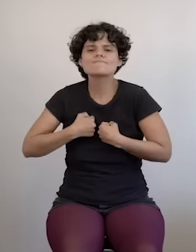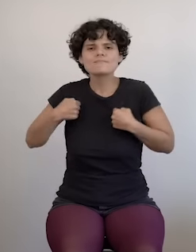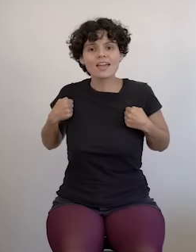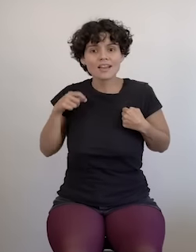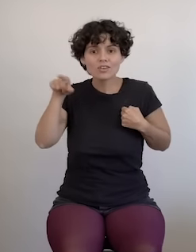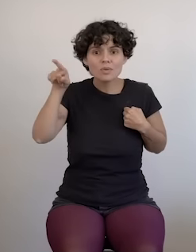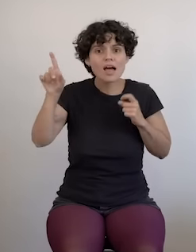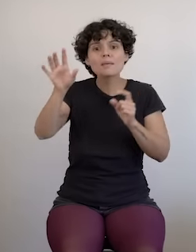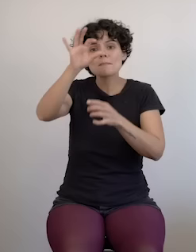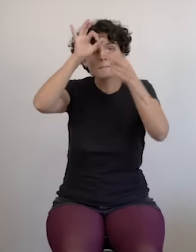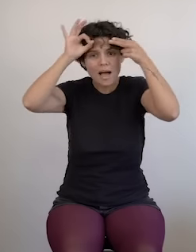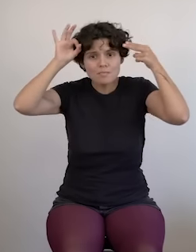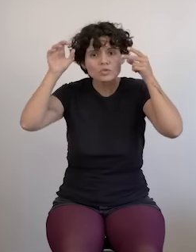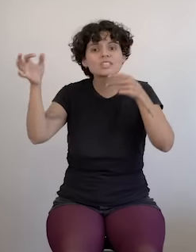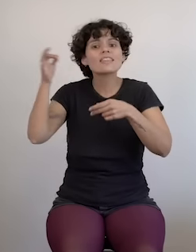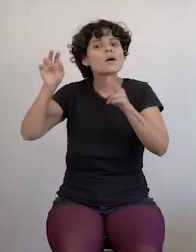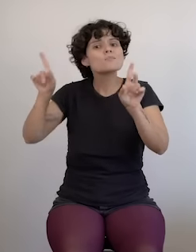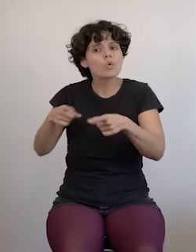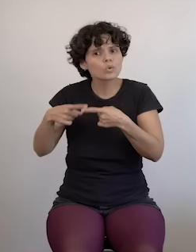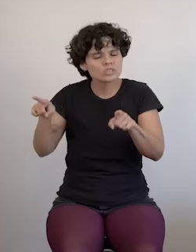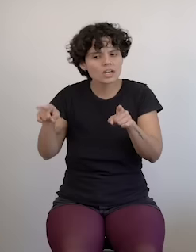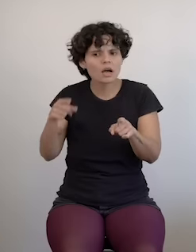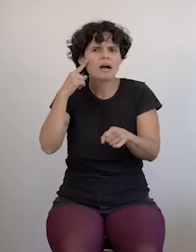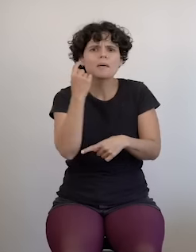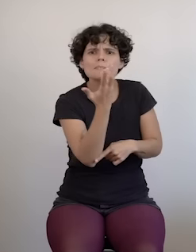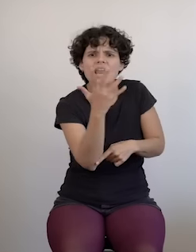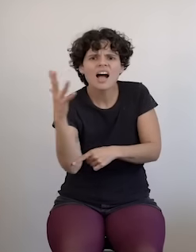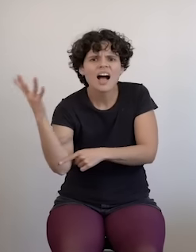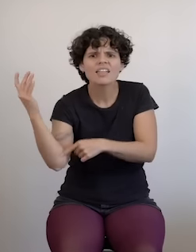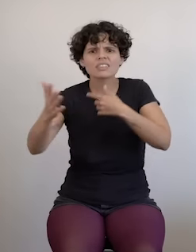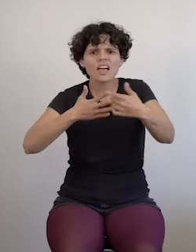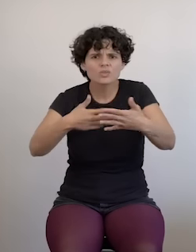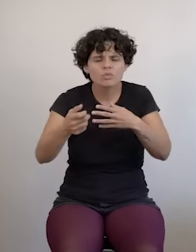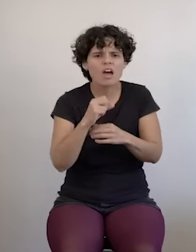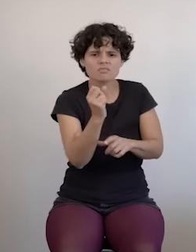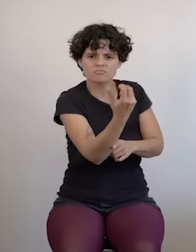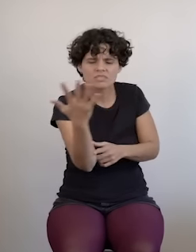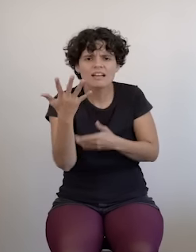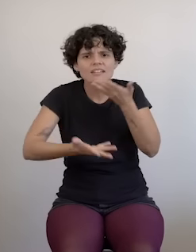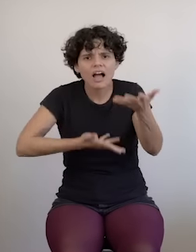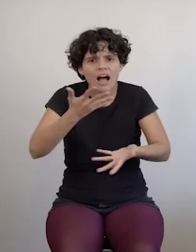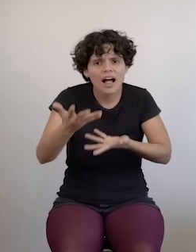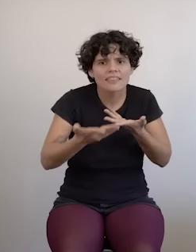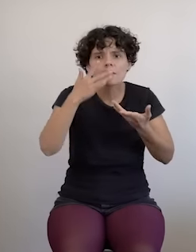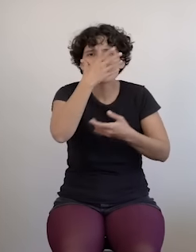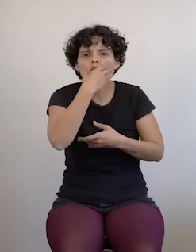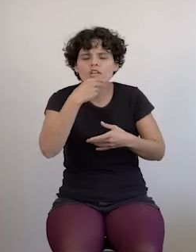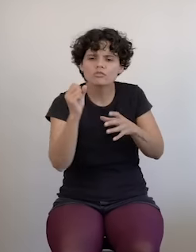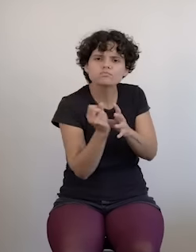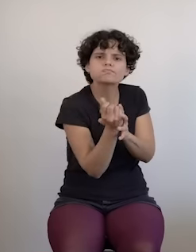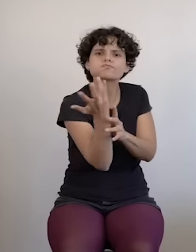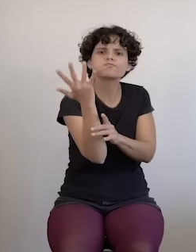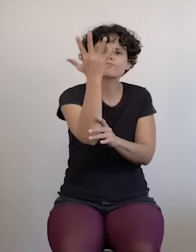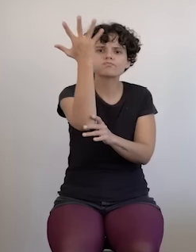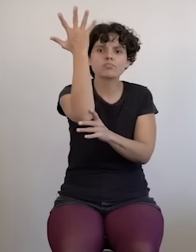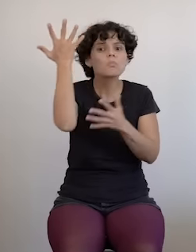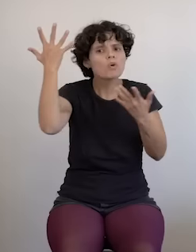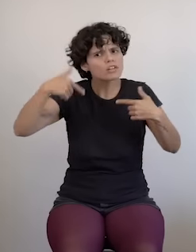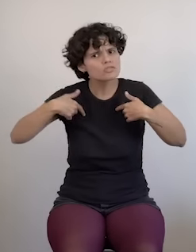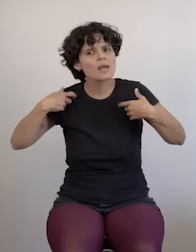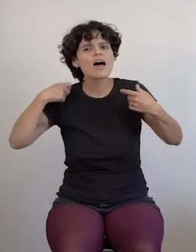es para comunicar a los mapuches. Imagínate que los mapuches le cantan a las plantas, hermano, para que nazcan bonitas. ¿Cachai o no? Por eso esta